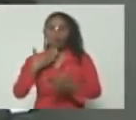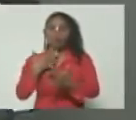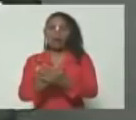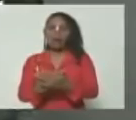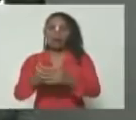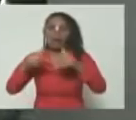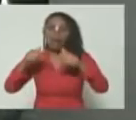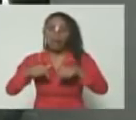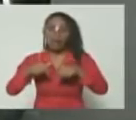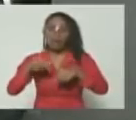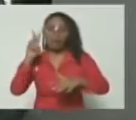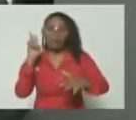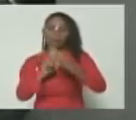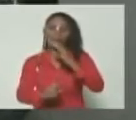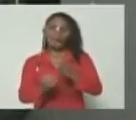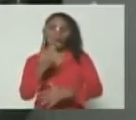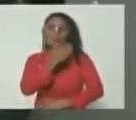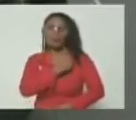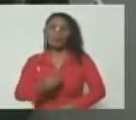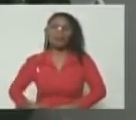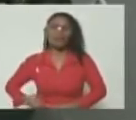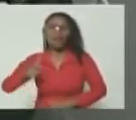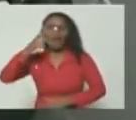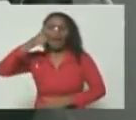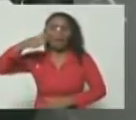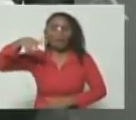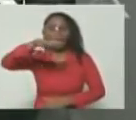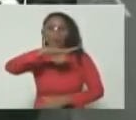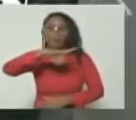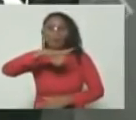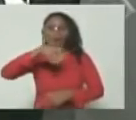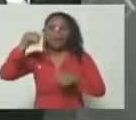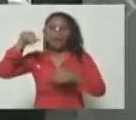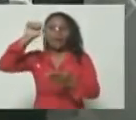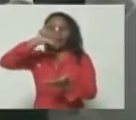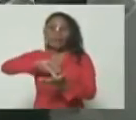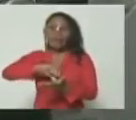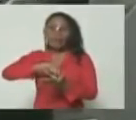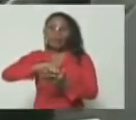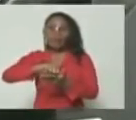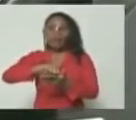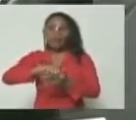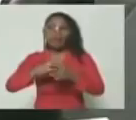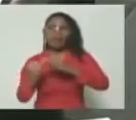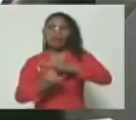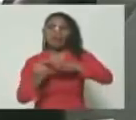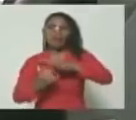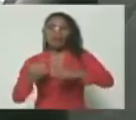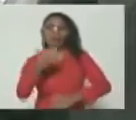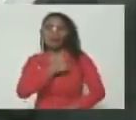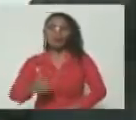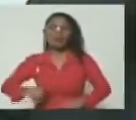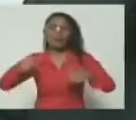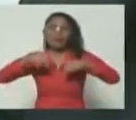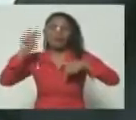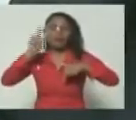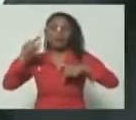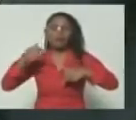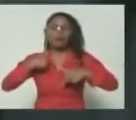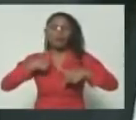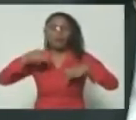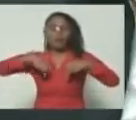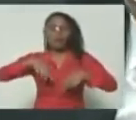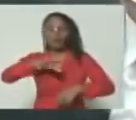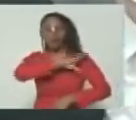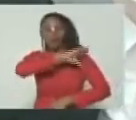Este palacio presidencial le pertenece al pueblo. Es el centro de la institución presidencial de Venezuela. Yo estoy aquí al mando